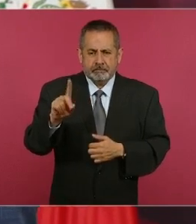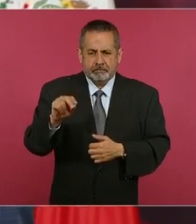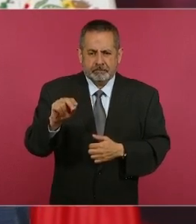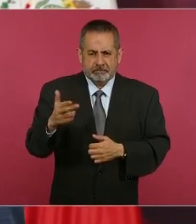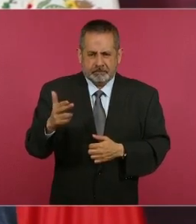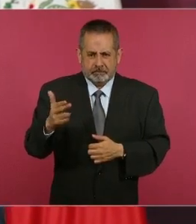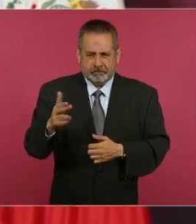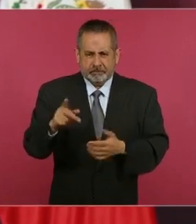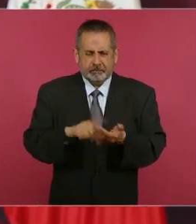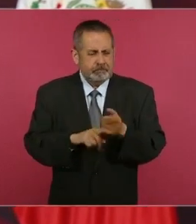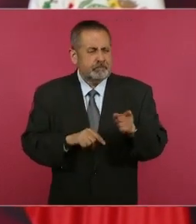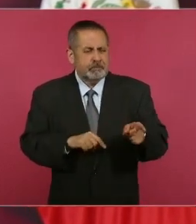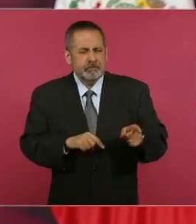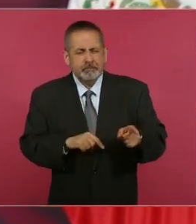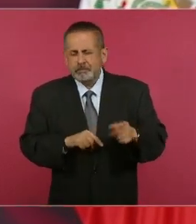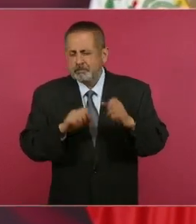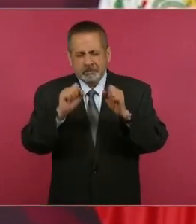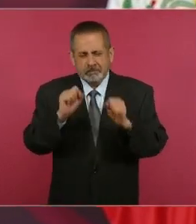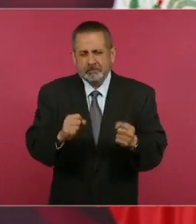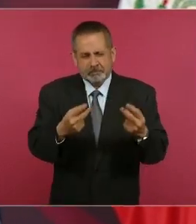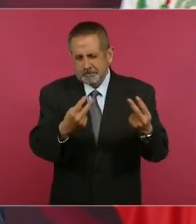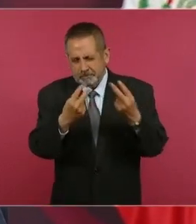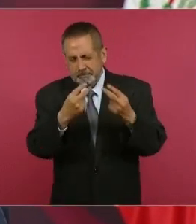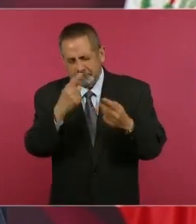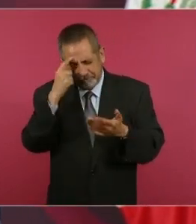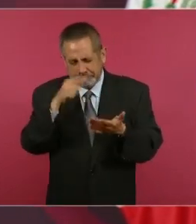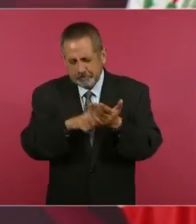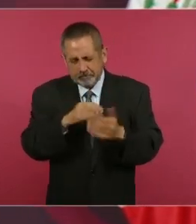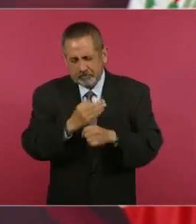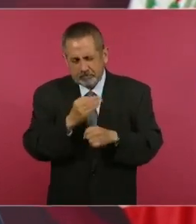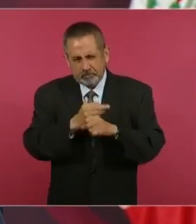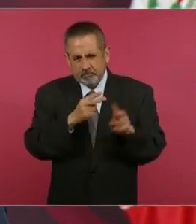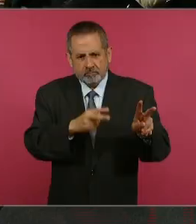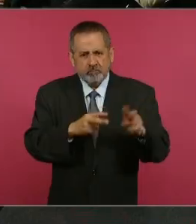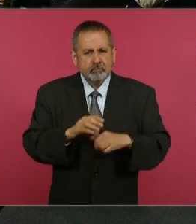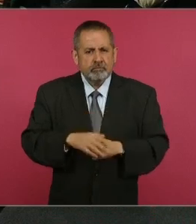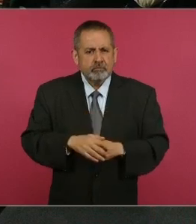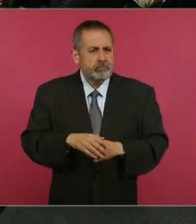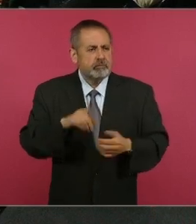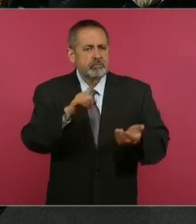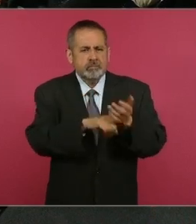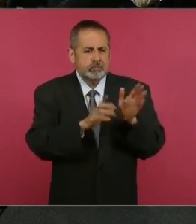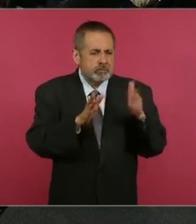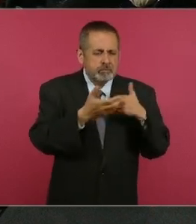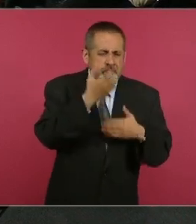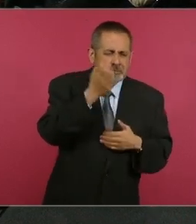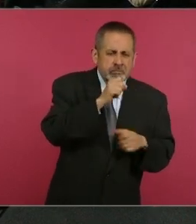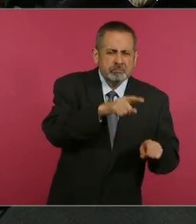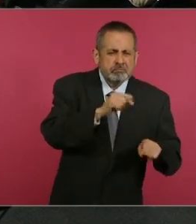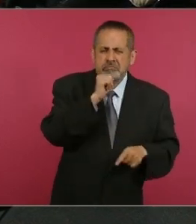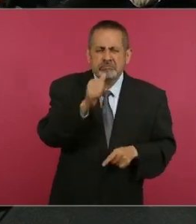que nos están seguramente viendo, porque ellos no son conservadores.